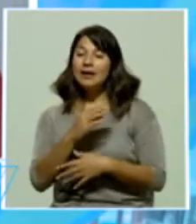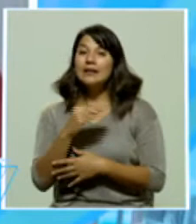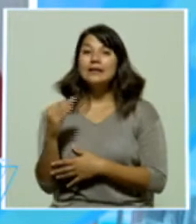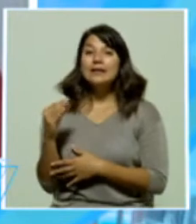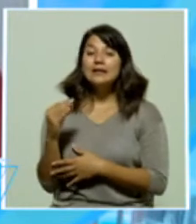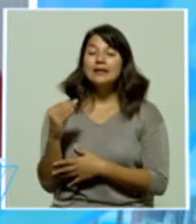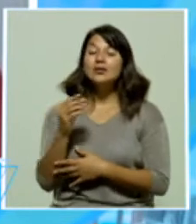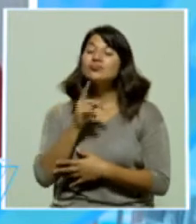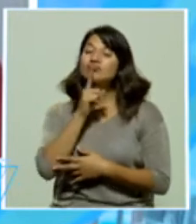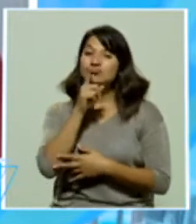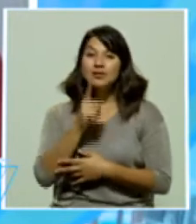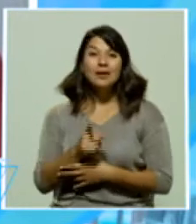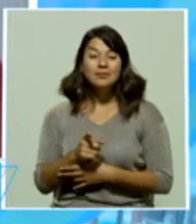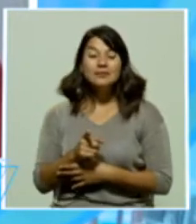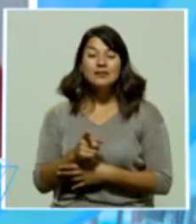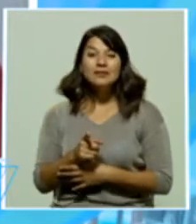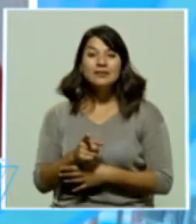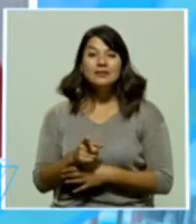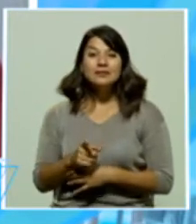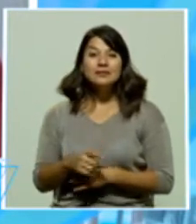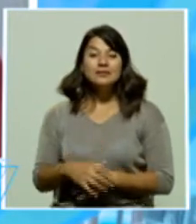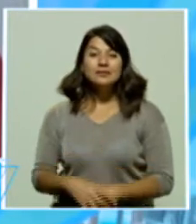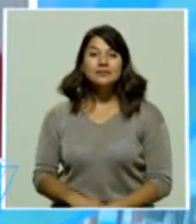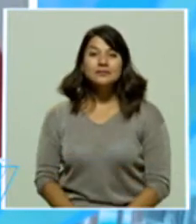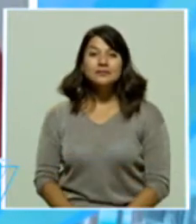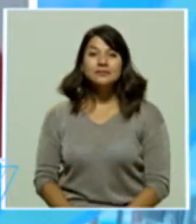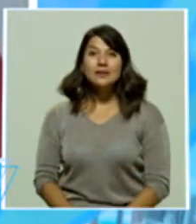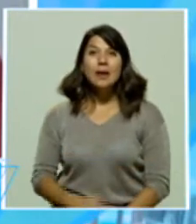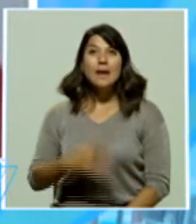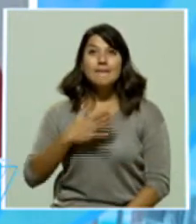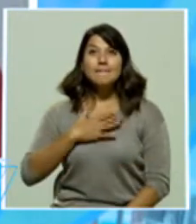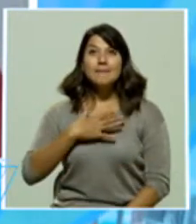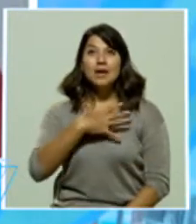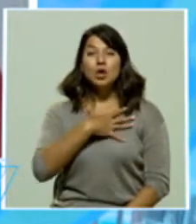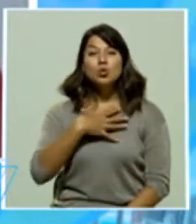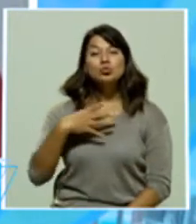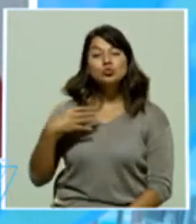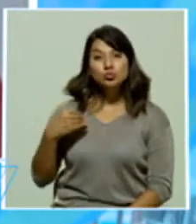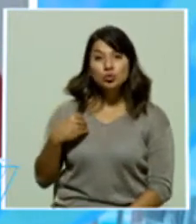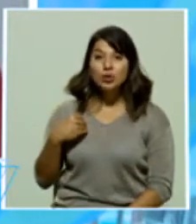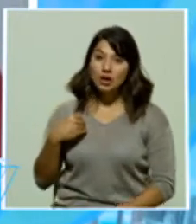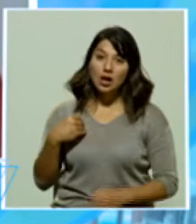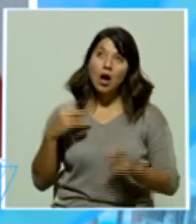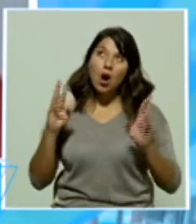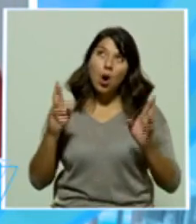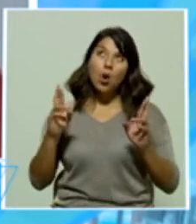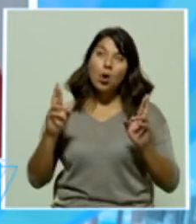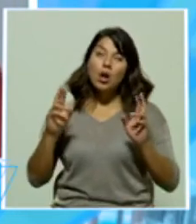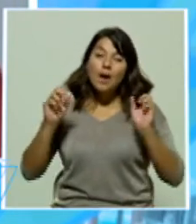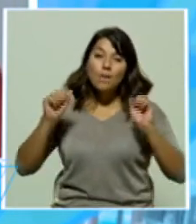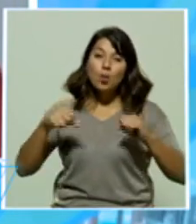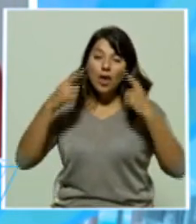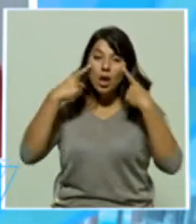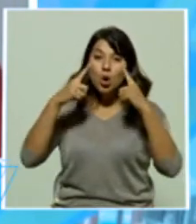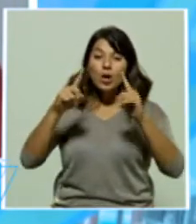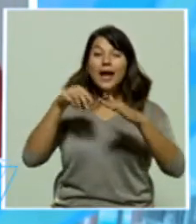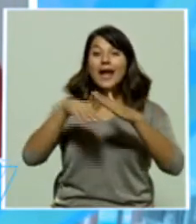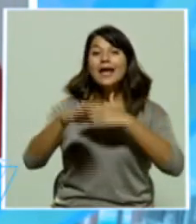Y honestamente, me gustaría que logren en algún